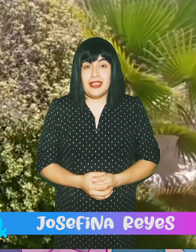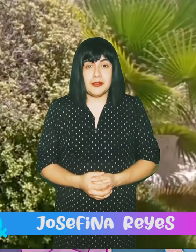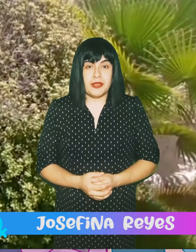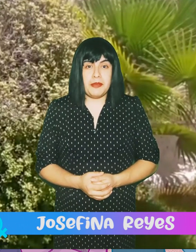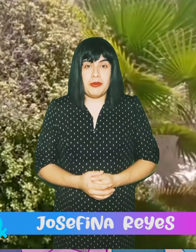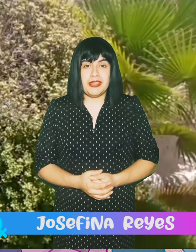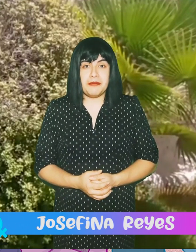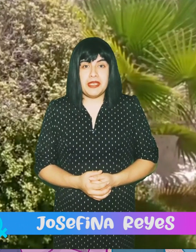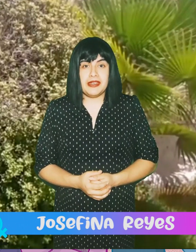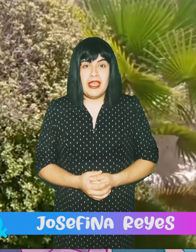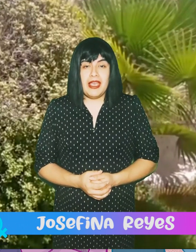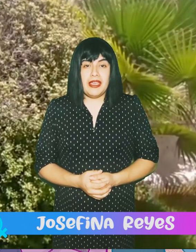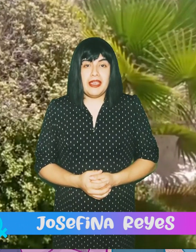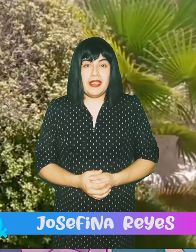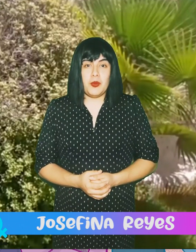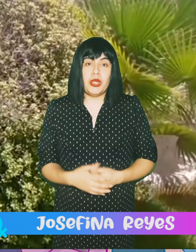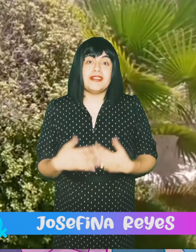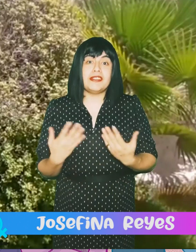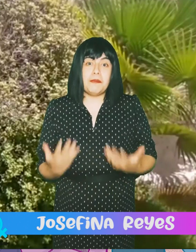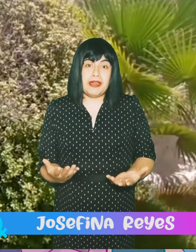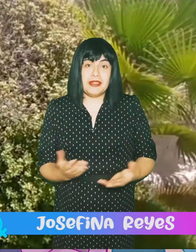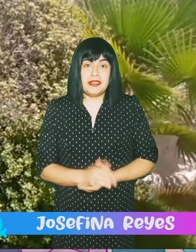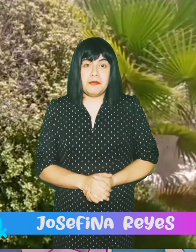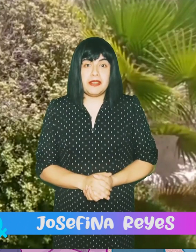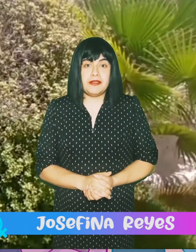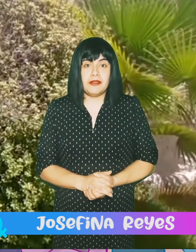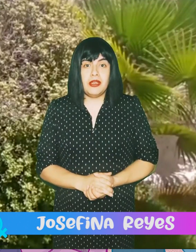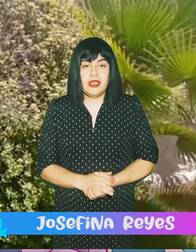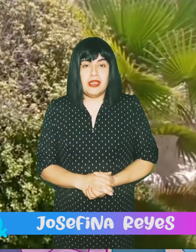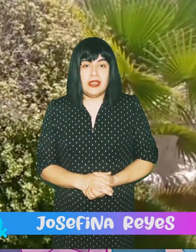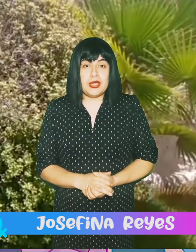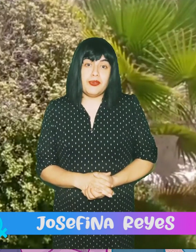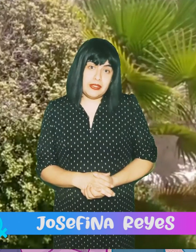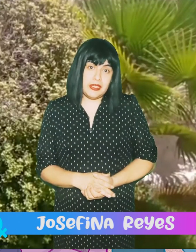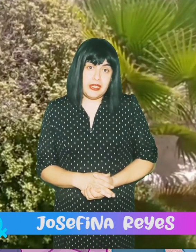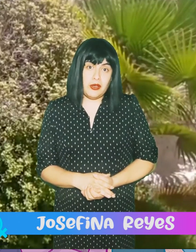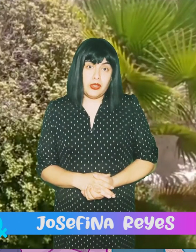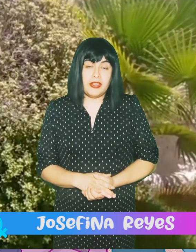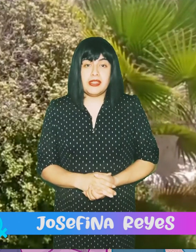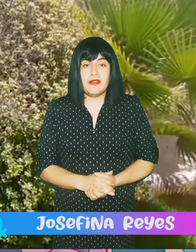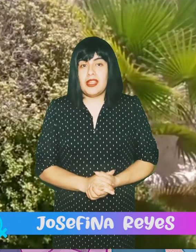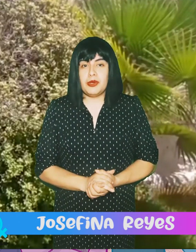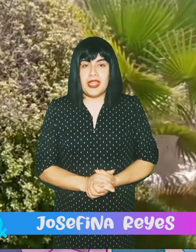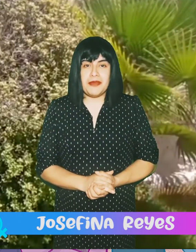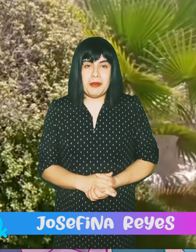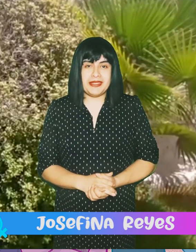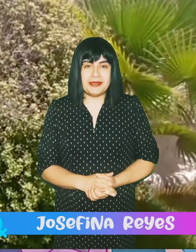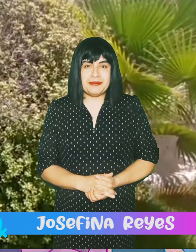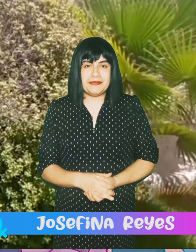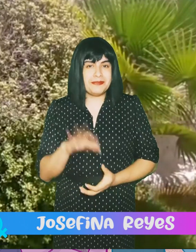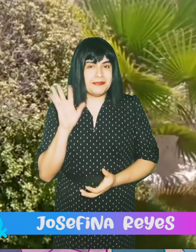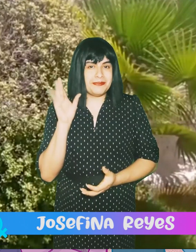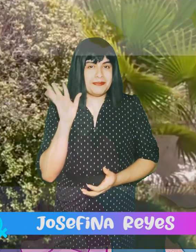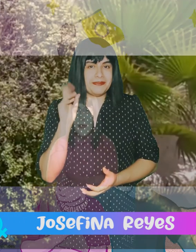que eso, esperamos que también puedan hacerse parte de este espacio que ofrece OTD a través de la unidad de